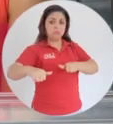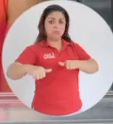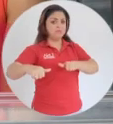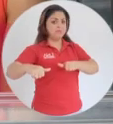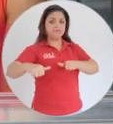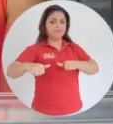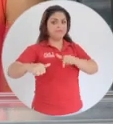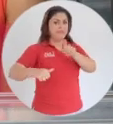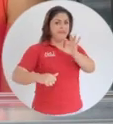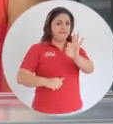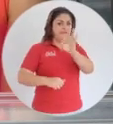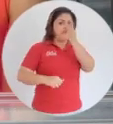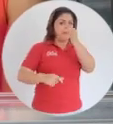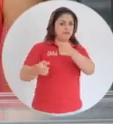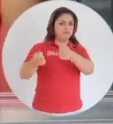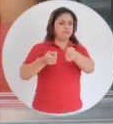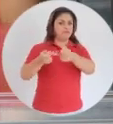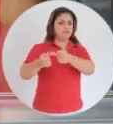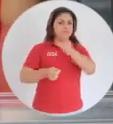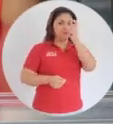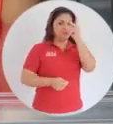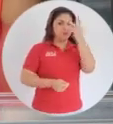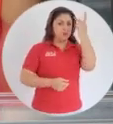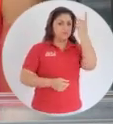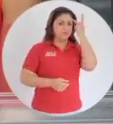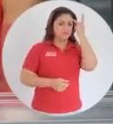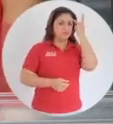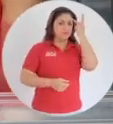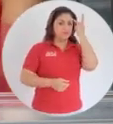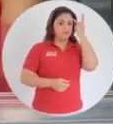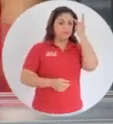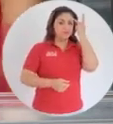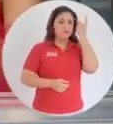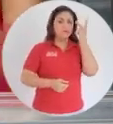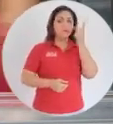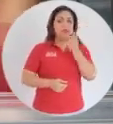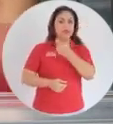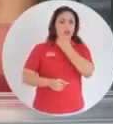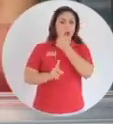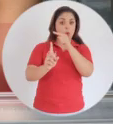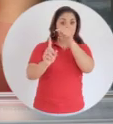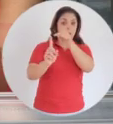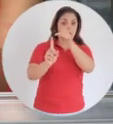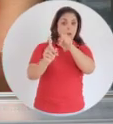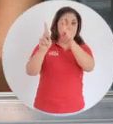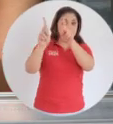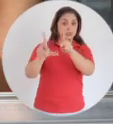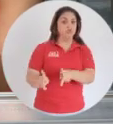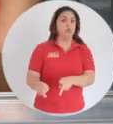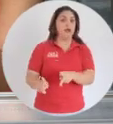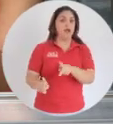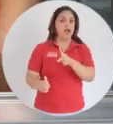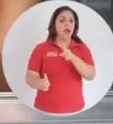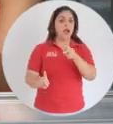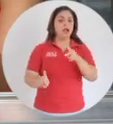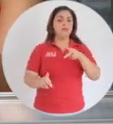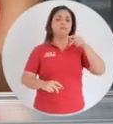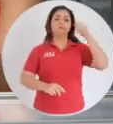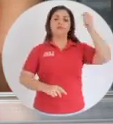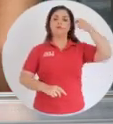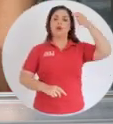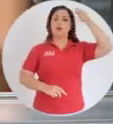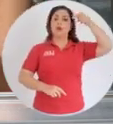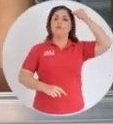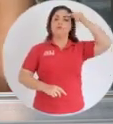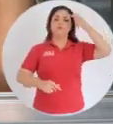están gestando en este momento decisiones políticas, es un personaje que está en el poder